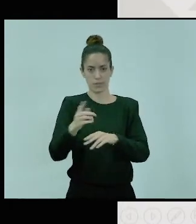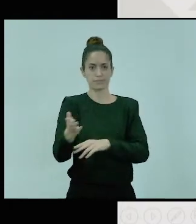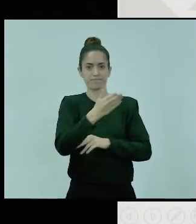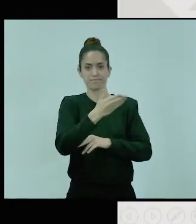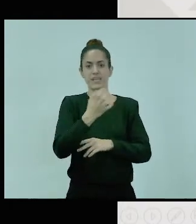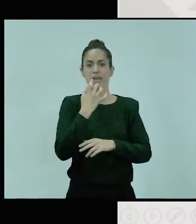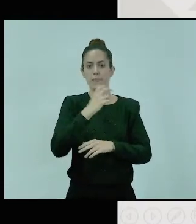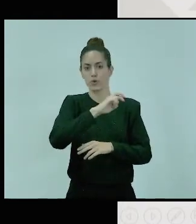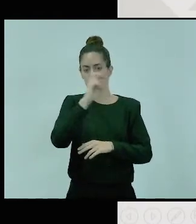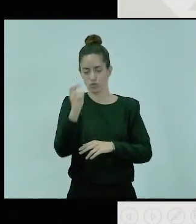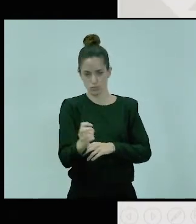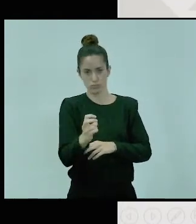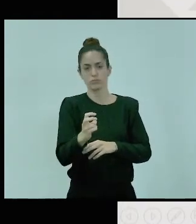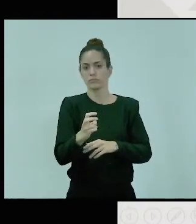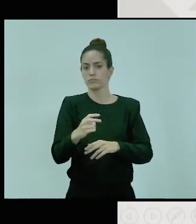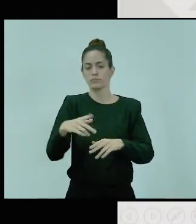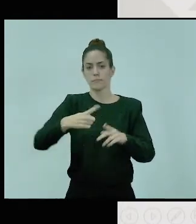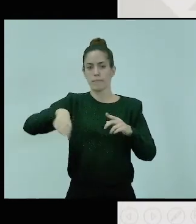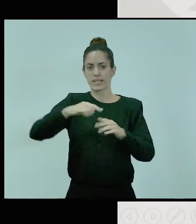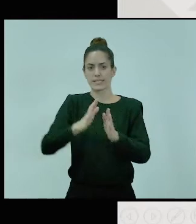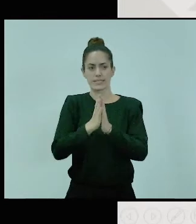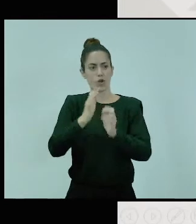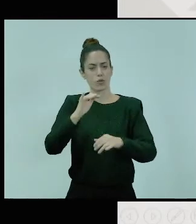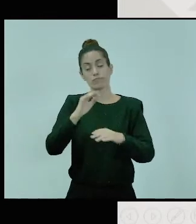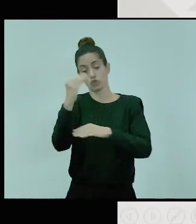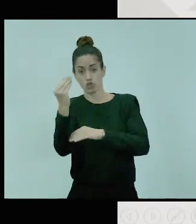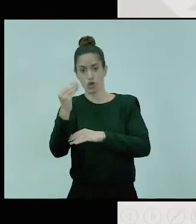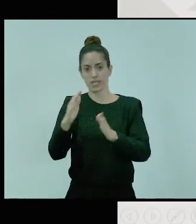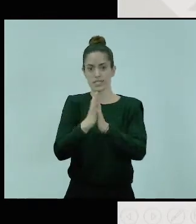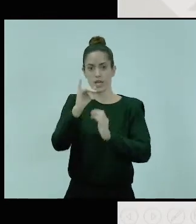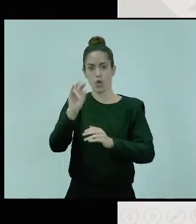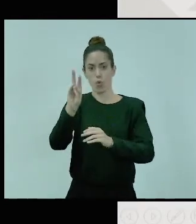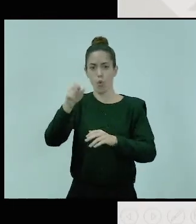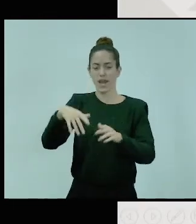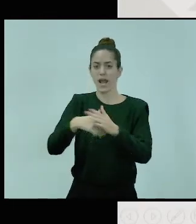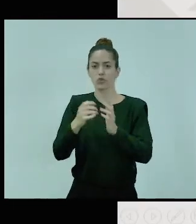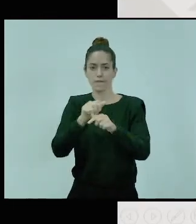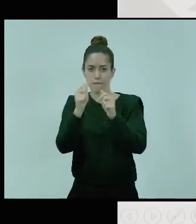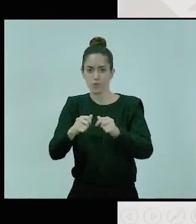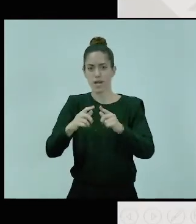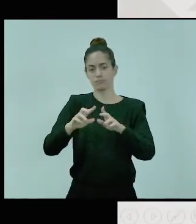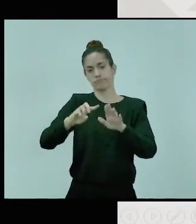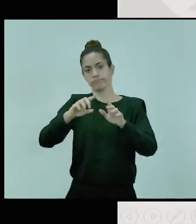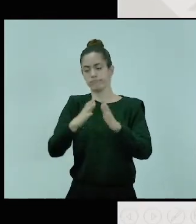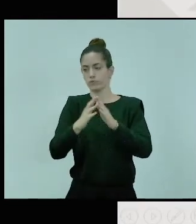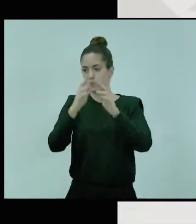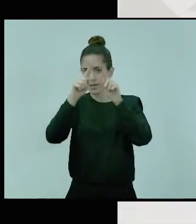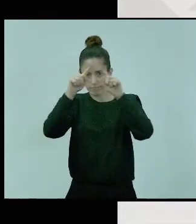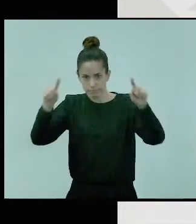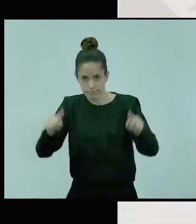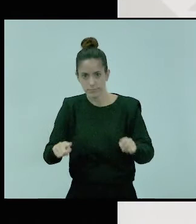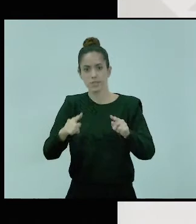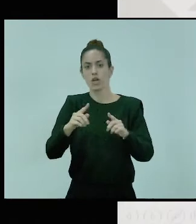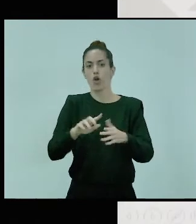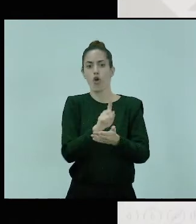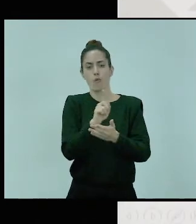más ejemplos en la Torre de San Juan. Esta es una torre muy interesante porque tenía una sección octogonal, lo cual nos daba muchas